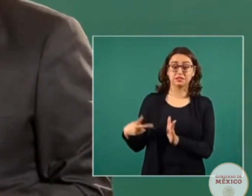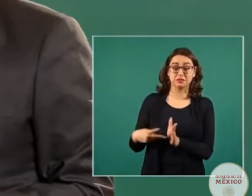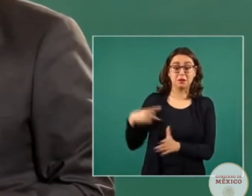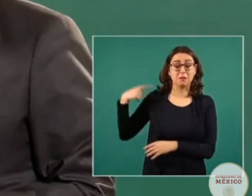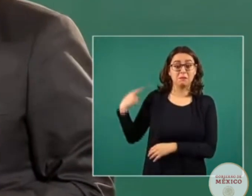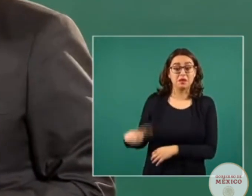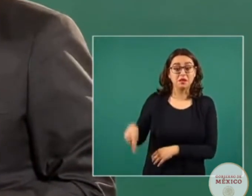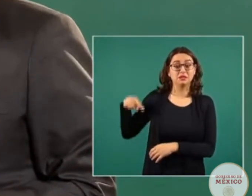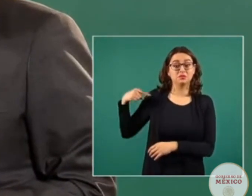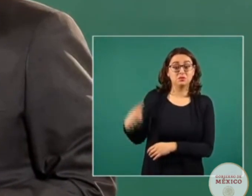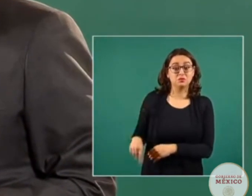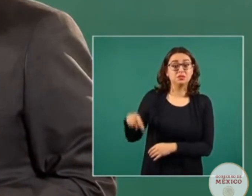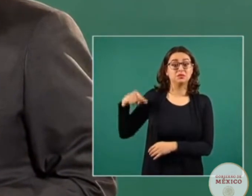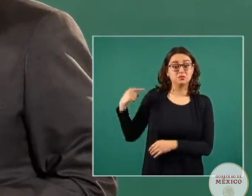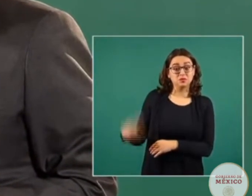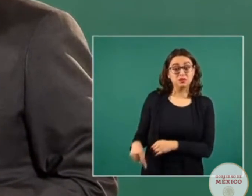entenderlo,